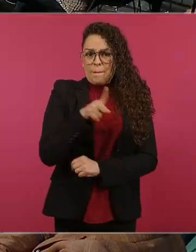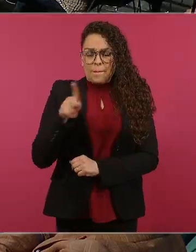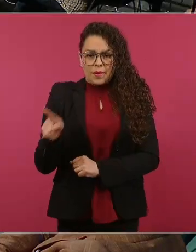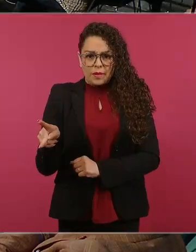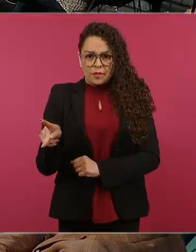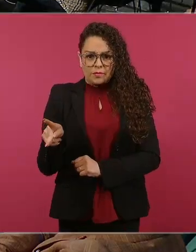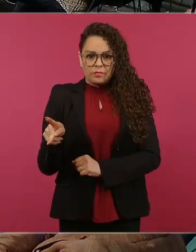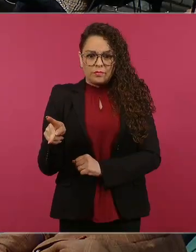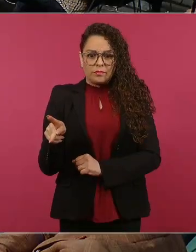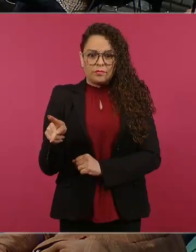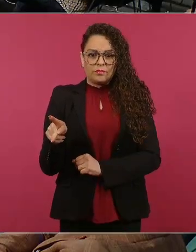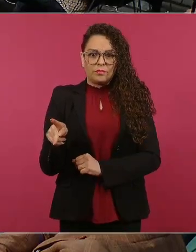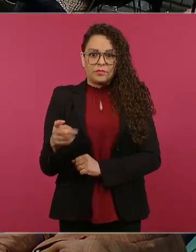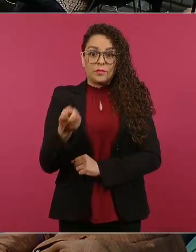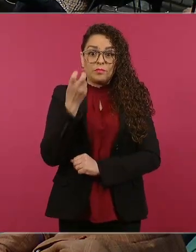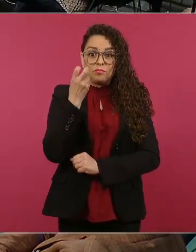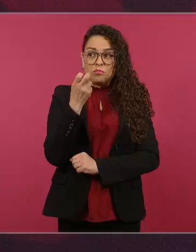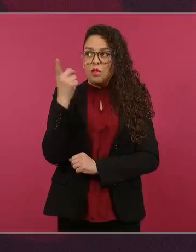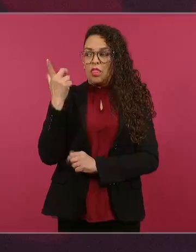asaltan nuestra embajada,